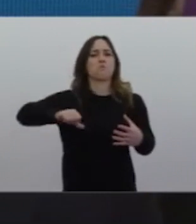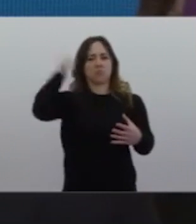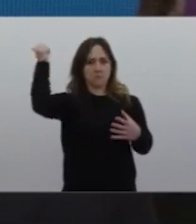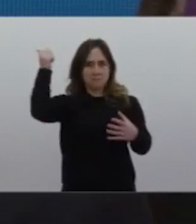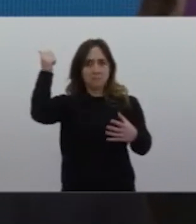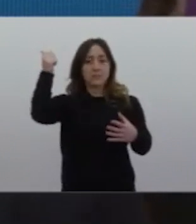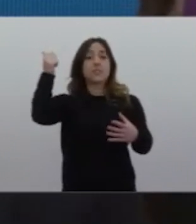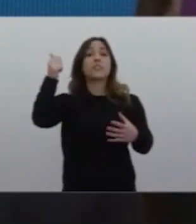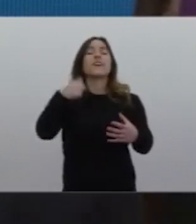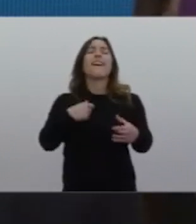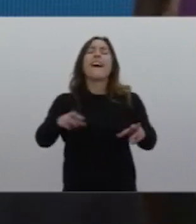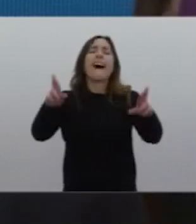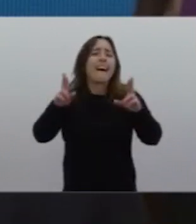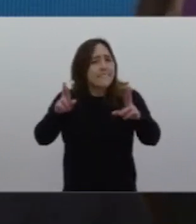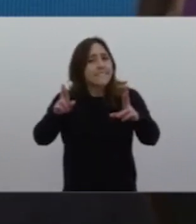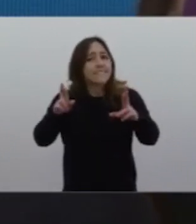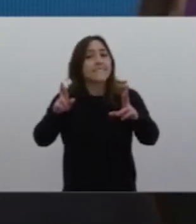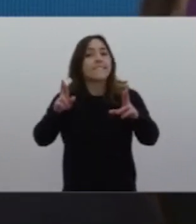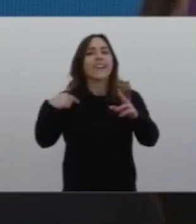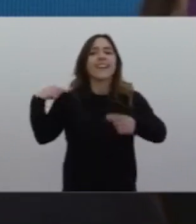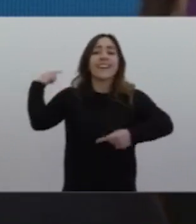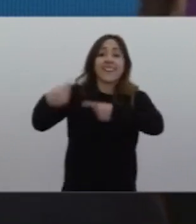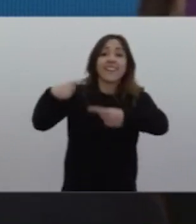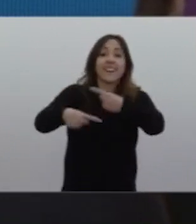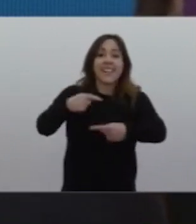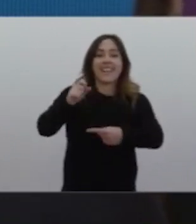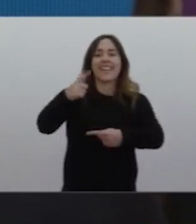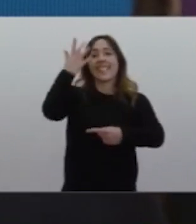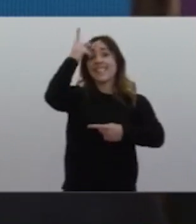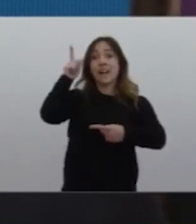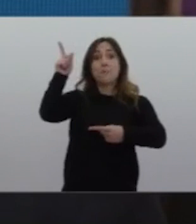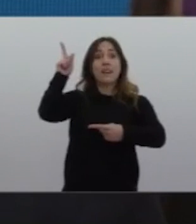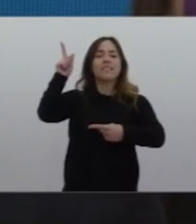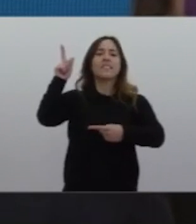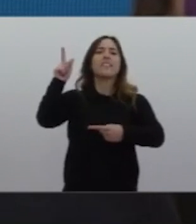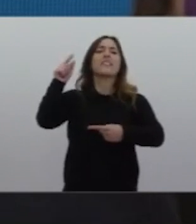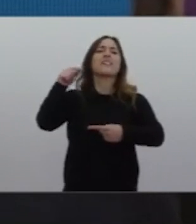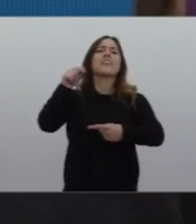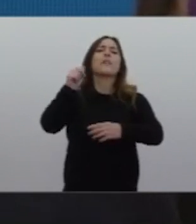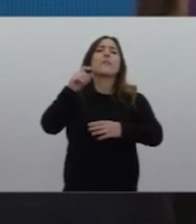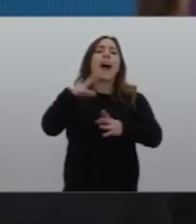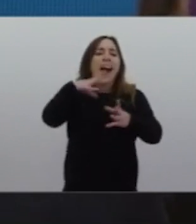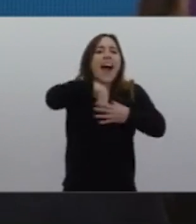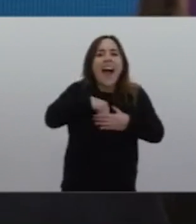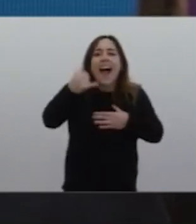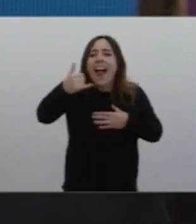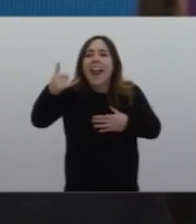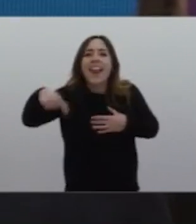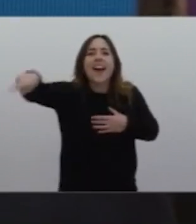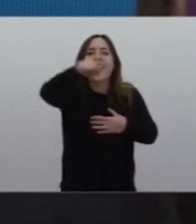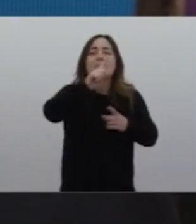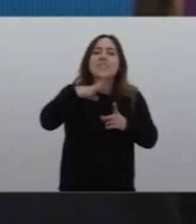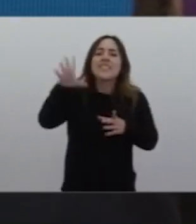Deseo que la herencia de San Martín esté en la mayoría de los argentinos